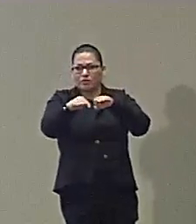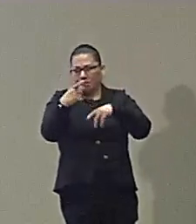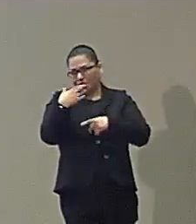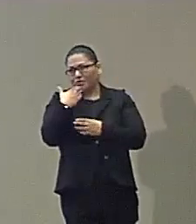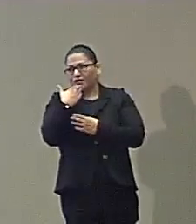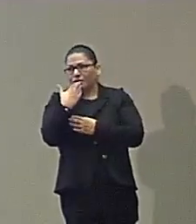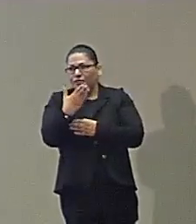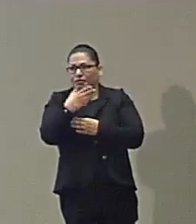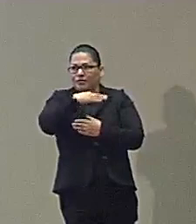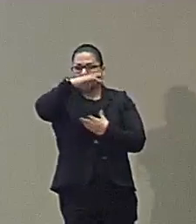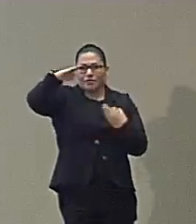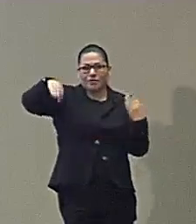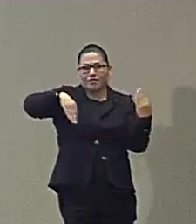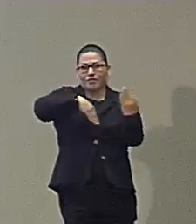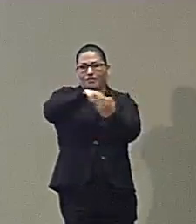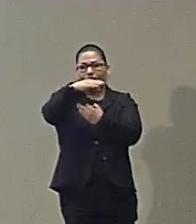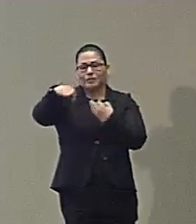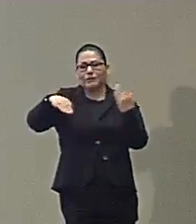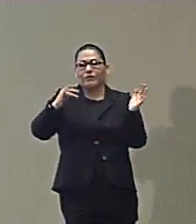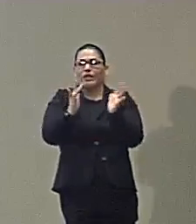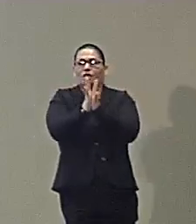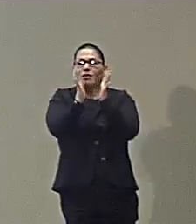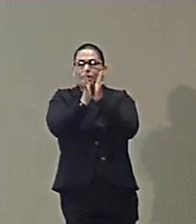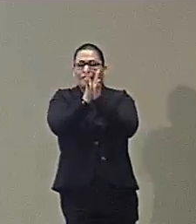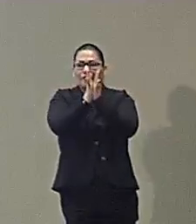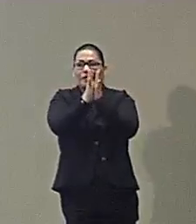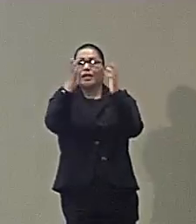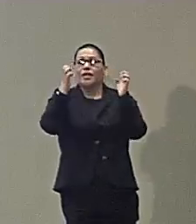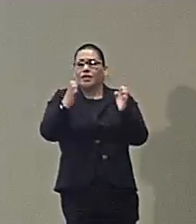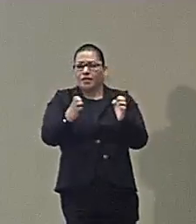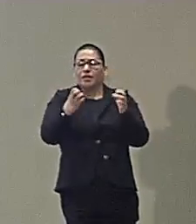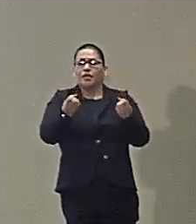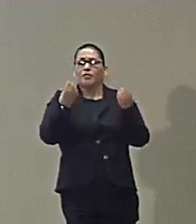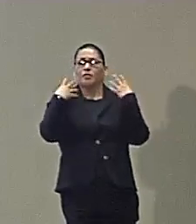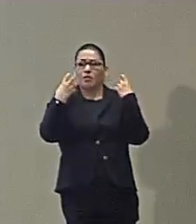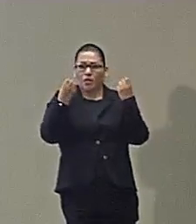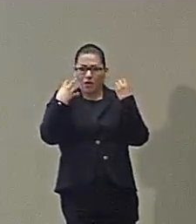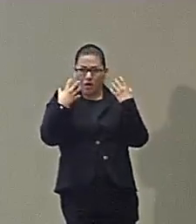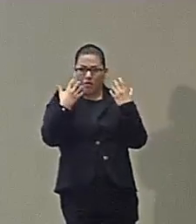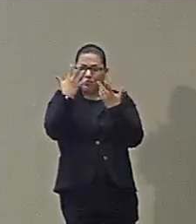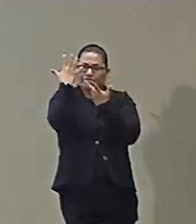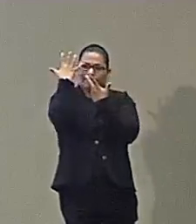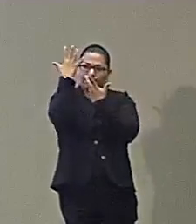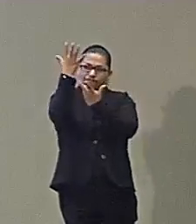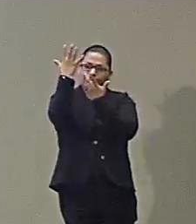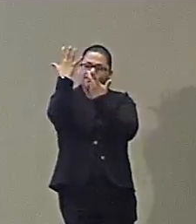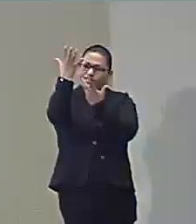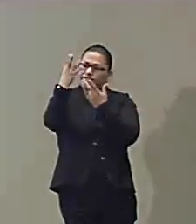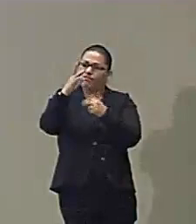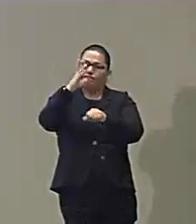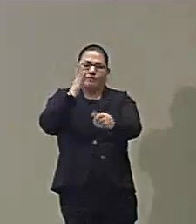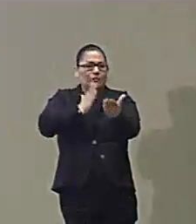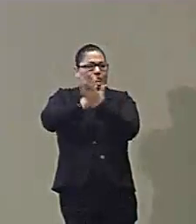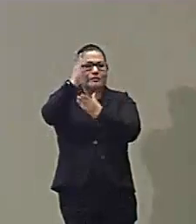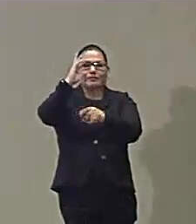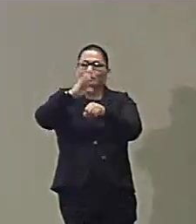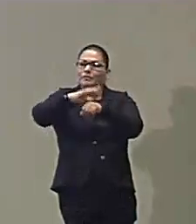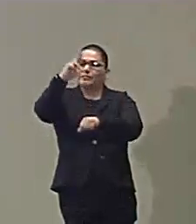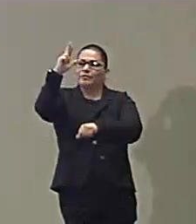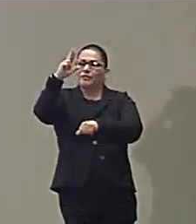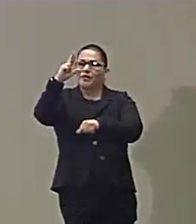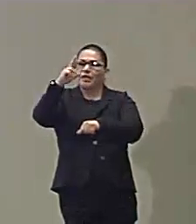a todos los que participan en este foro les deseo el mayor de los éxitos